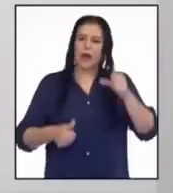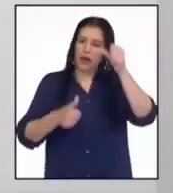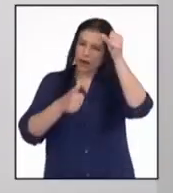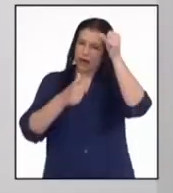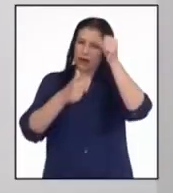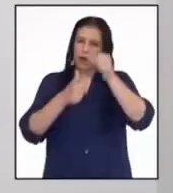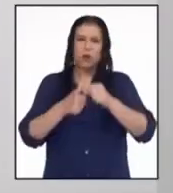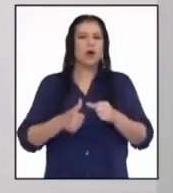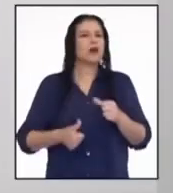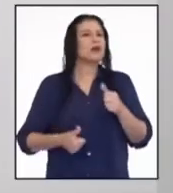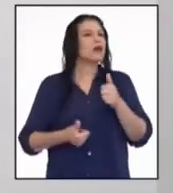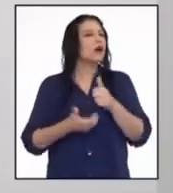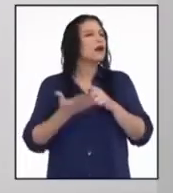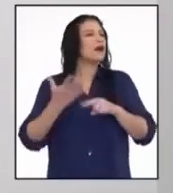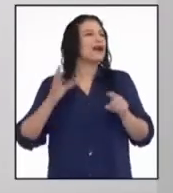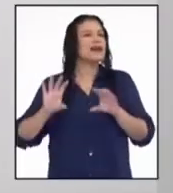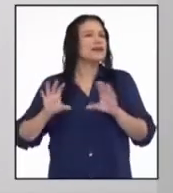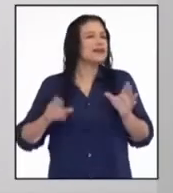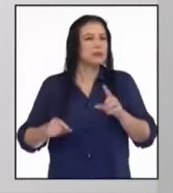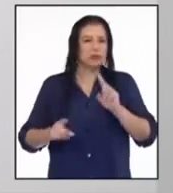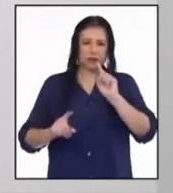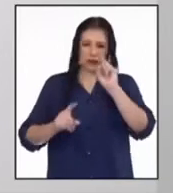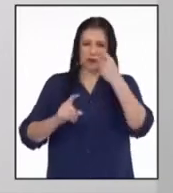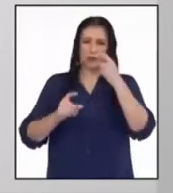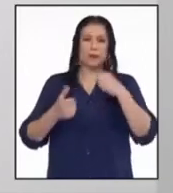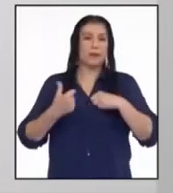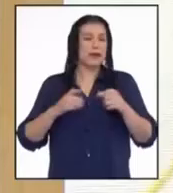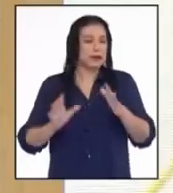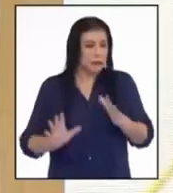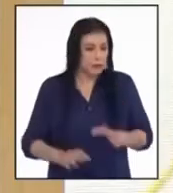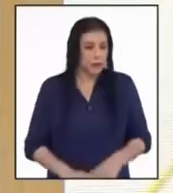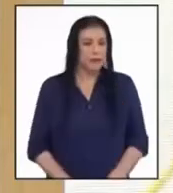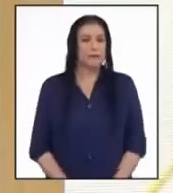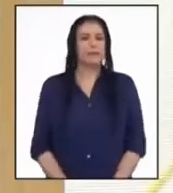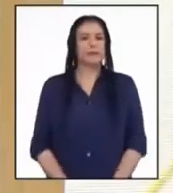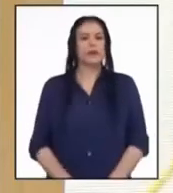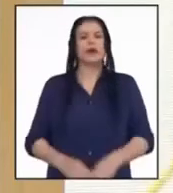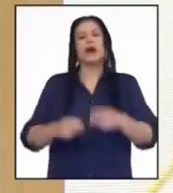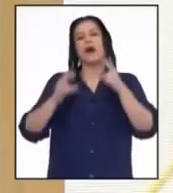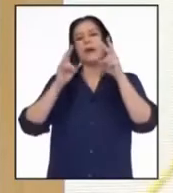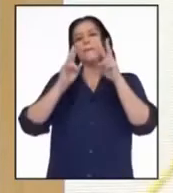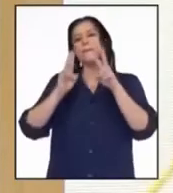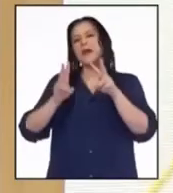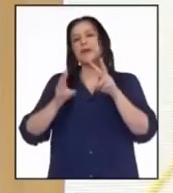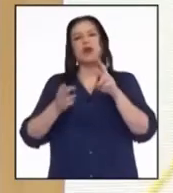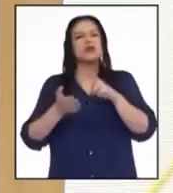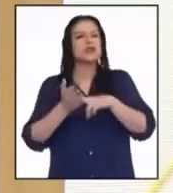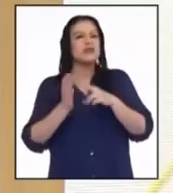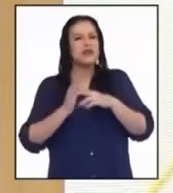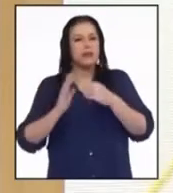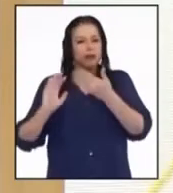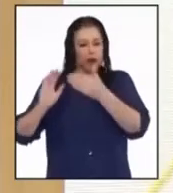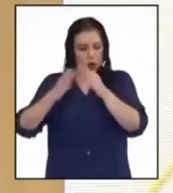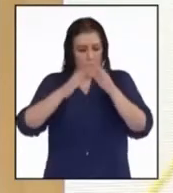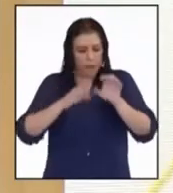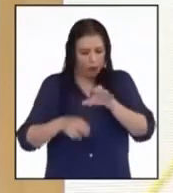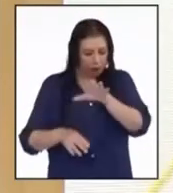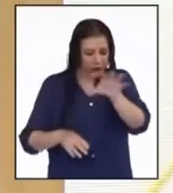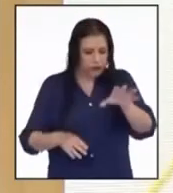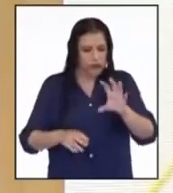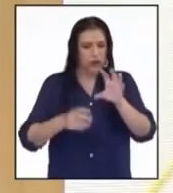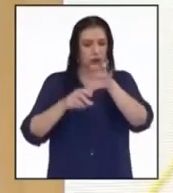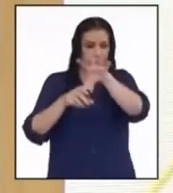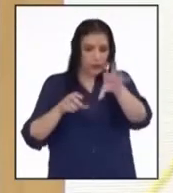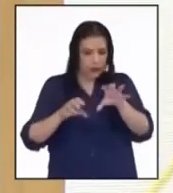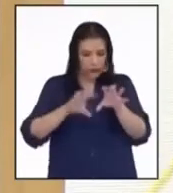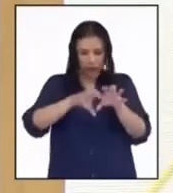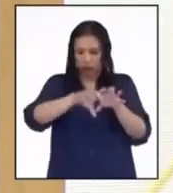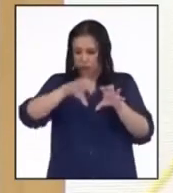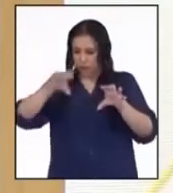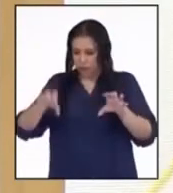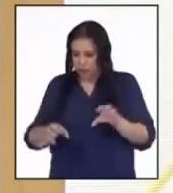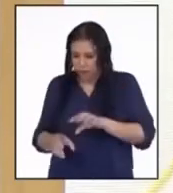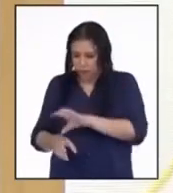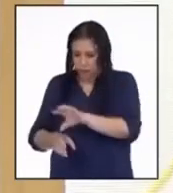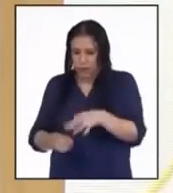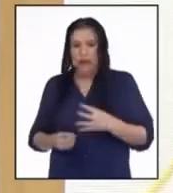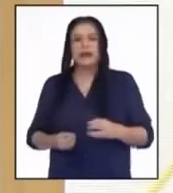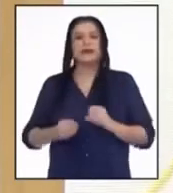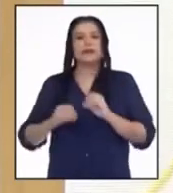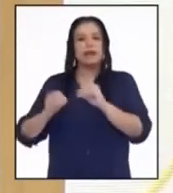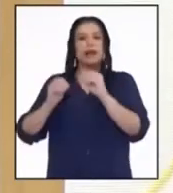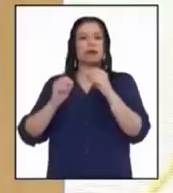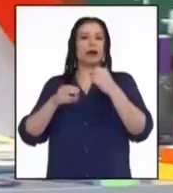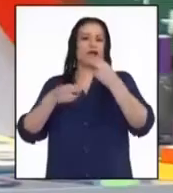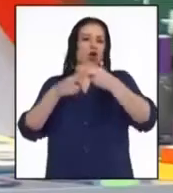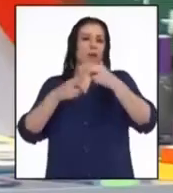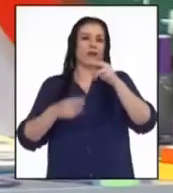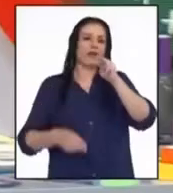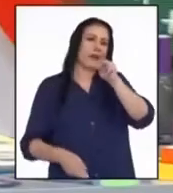¿Recuerdan lo que desarrollamos en esa primera actividad? Vimos lo que era una población y cómo un subconjunto representativo de esta recibía el nombre